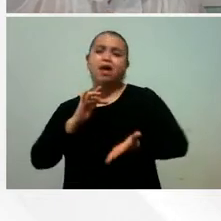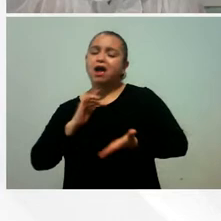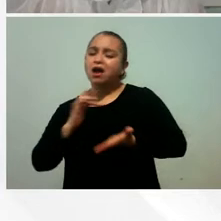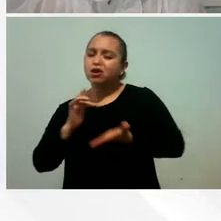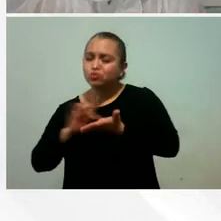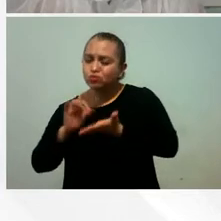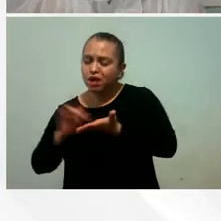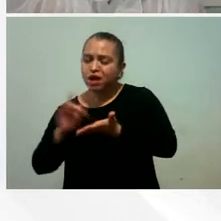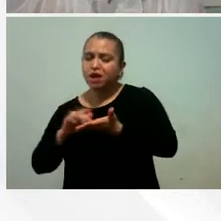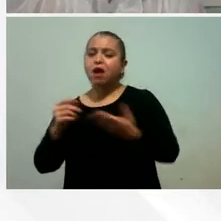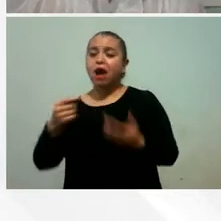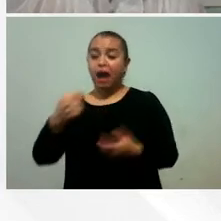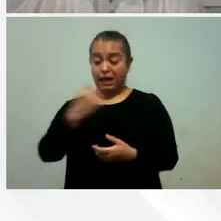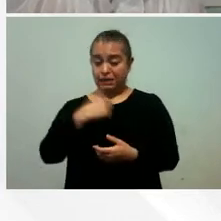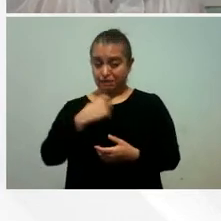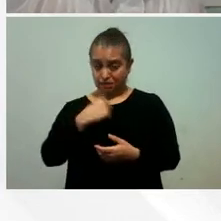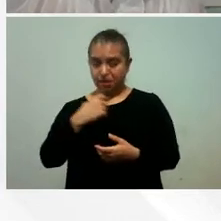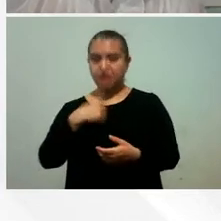estudiantes.